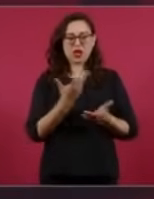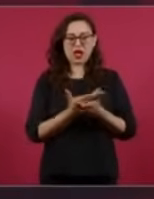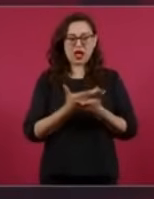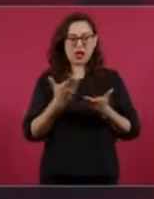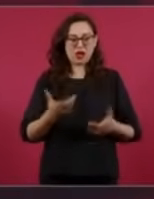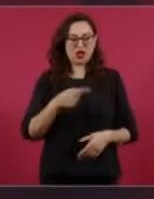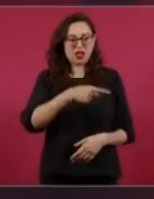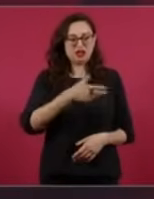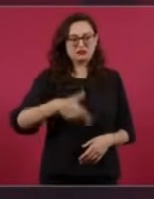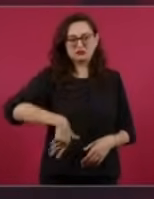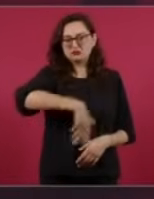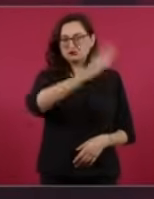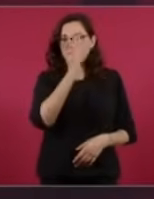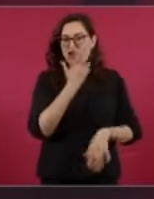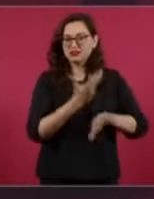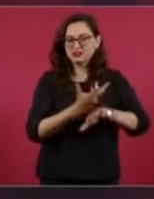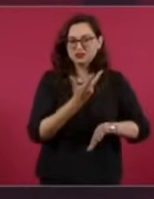asesor, ¿no?